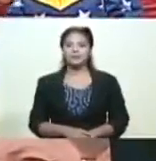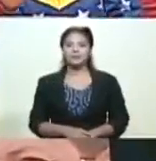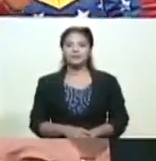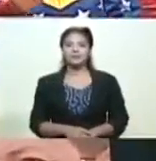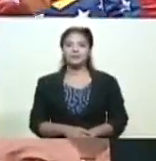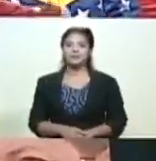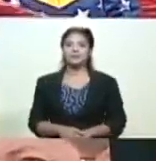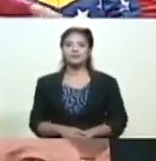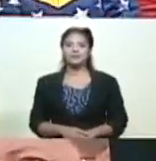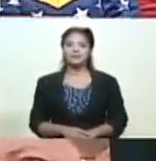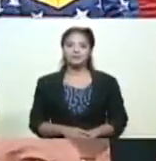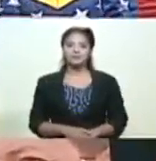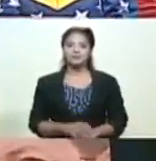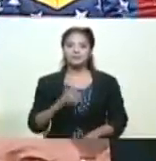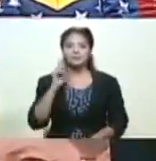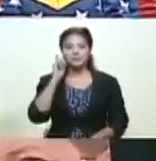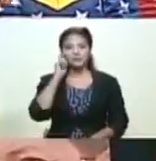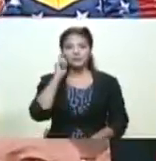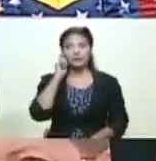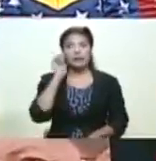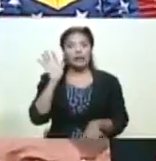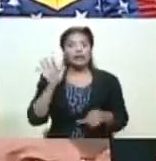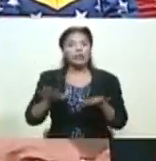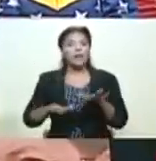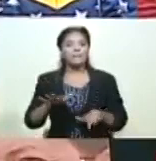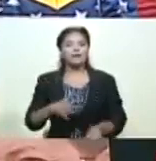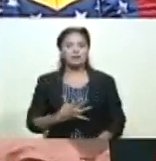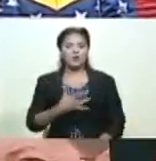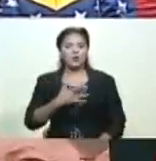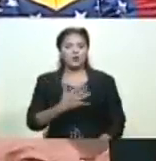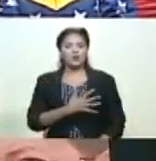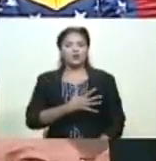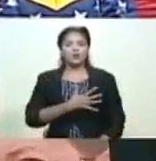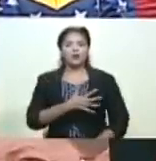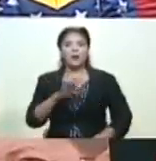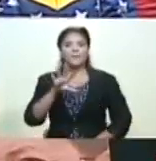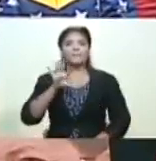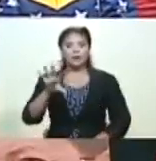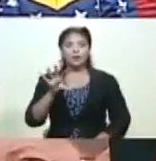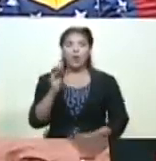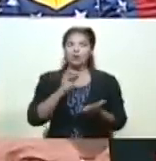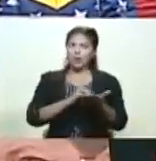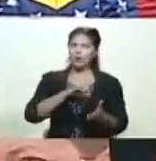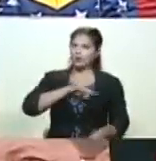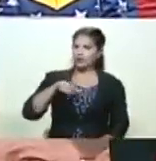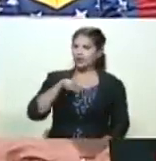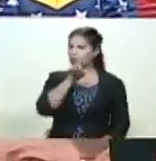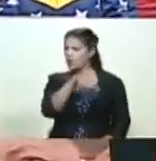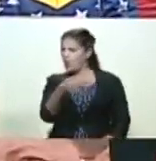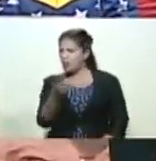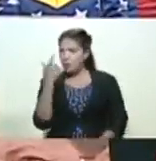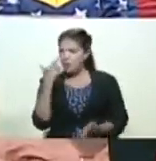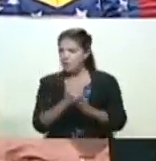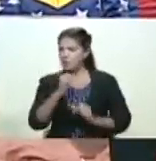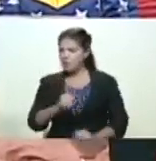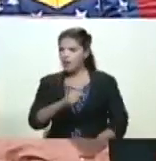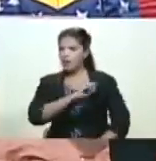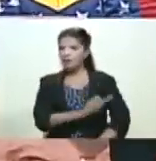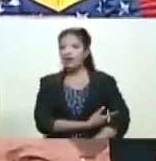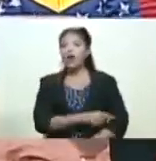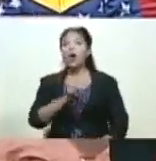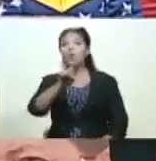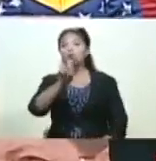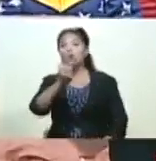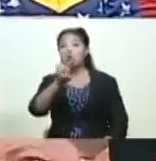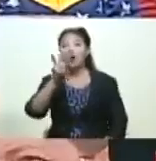Depende de cómo esté ese pulmón patriótico, vemos si volvemos nosotros a roncar fuerte. A la una,